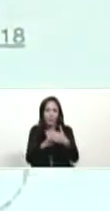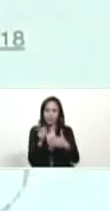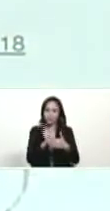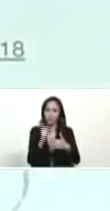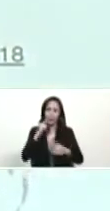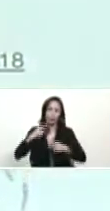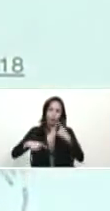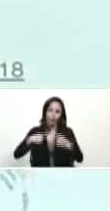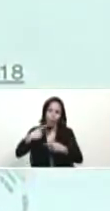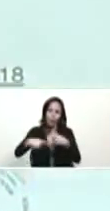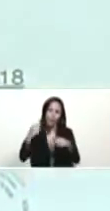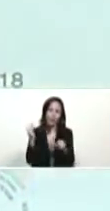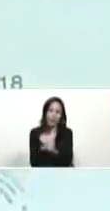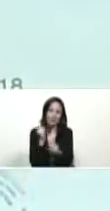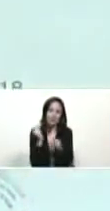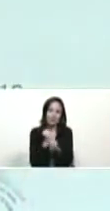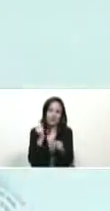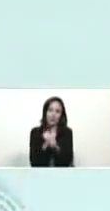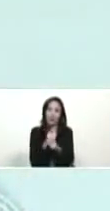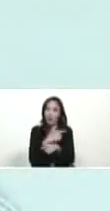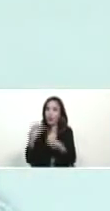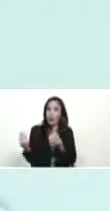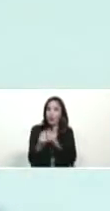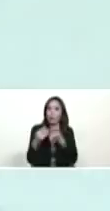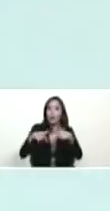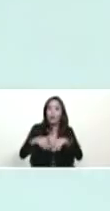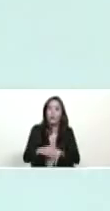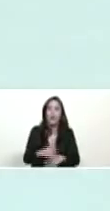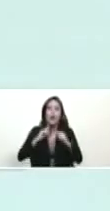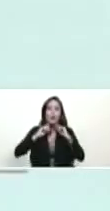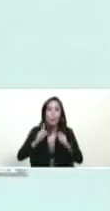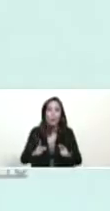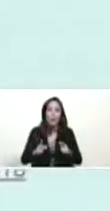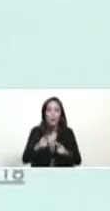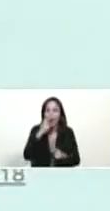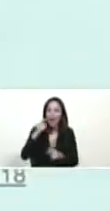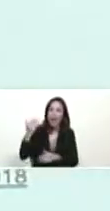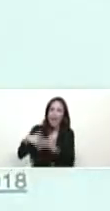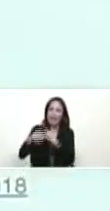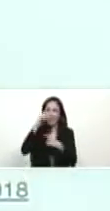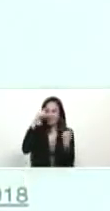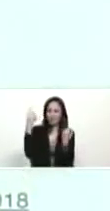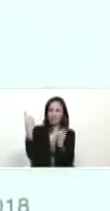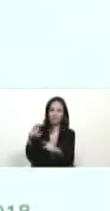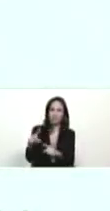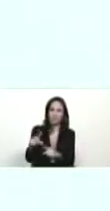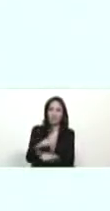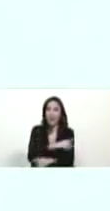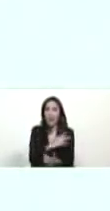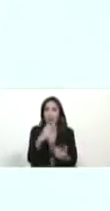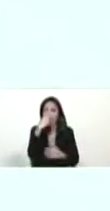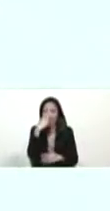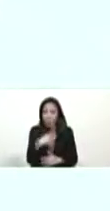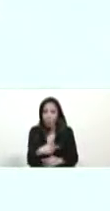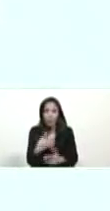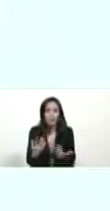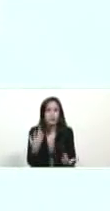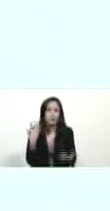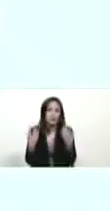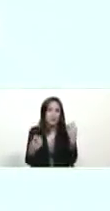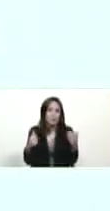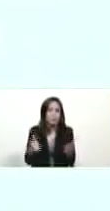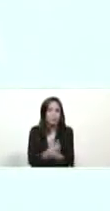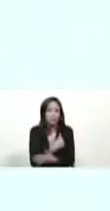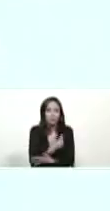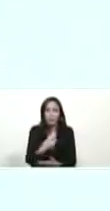días trabajando. Y aquí estamos al lado de la avenida Francisco Miranda, donde anteriormente la gente humilde no podía ni pensar poder vivir en